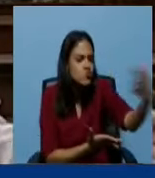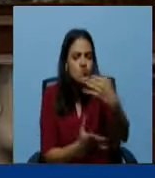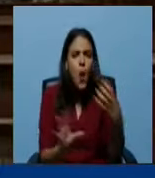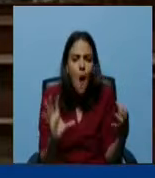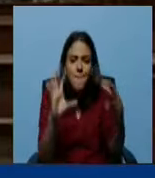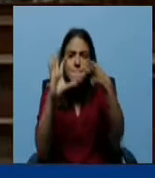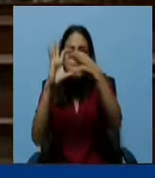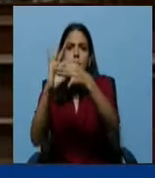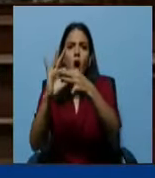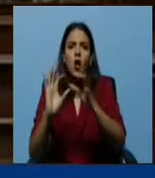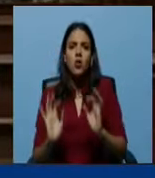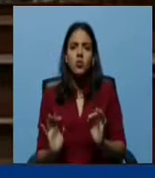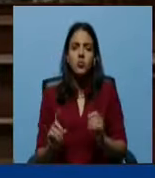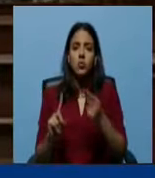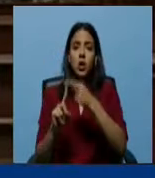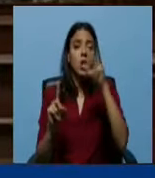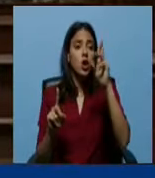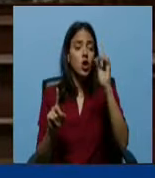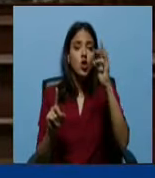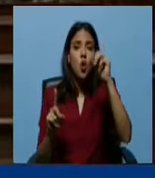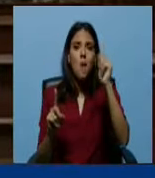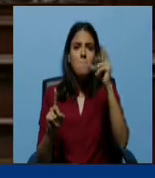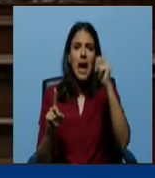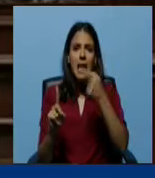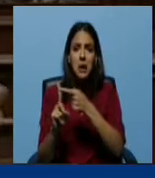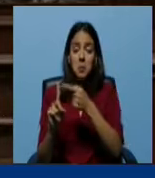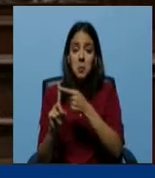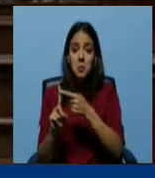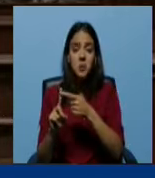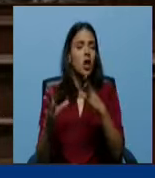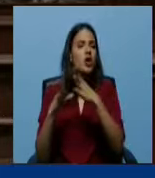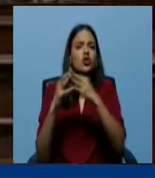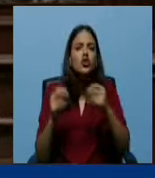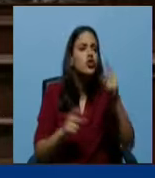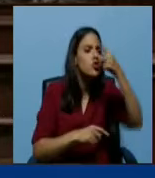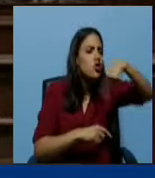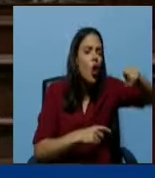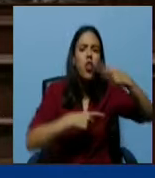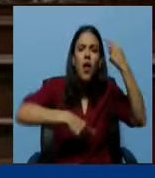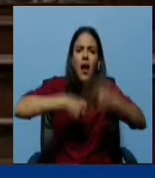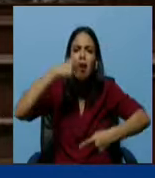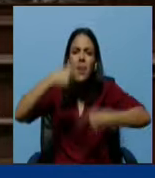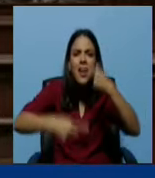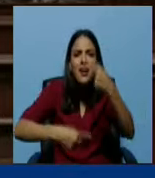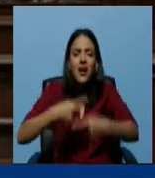A Román Chalbó, correcto. A toda esa gran generación.